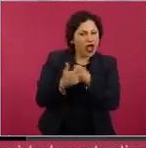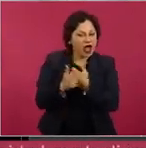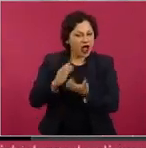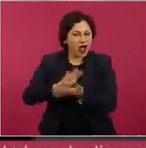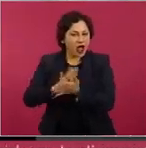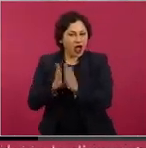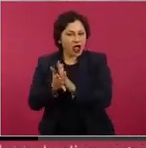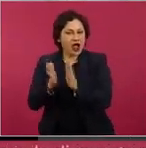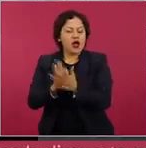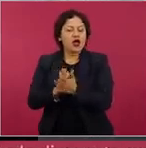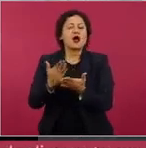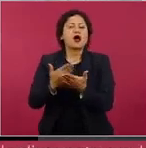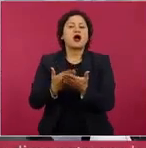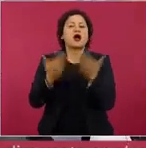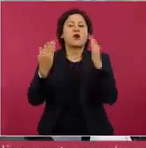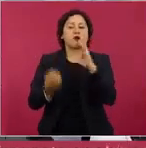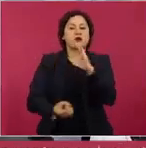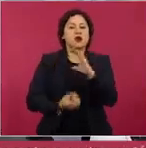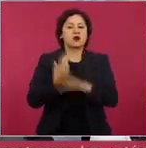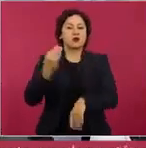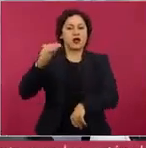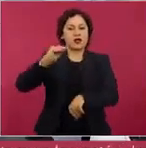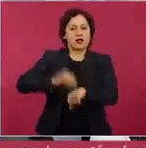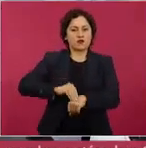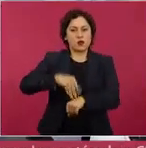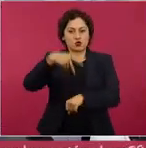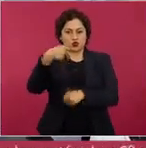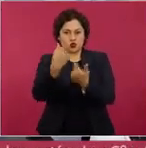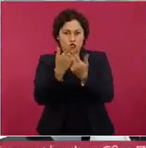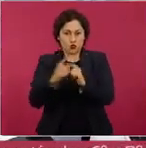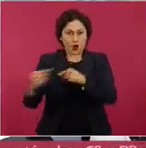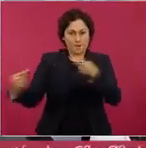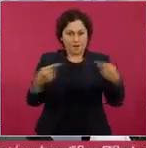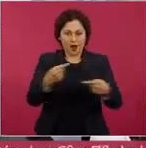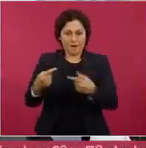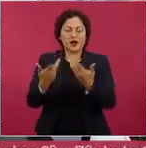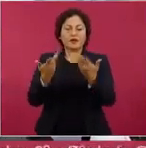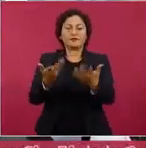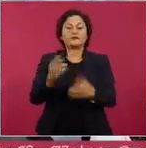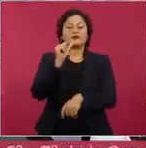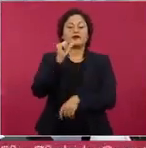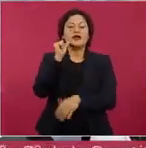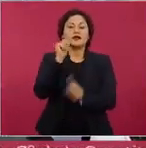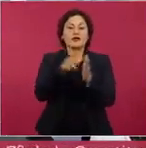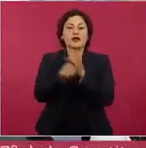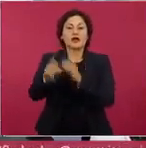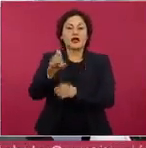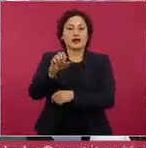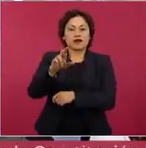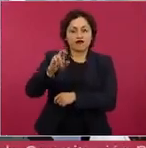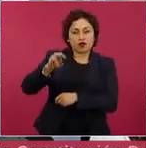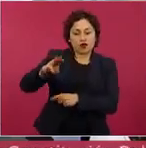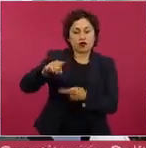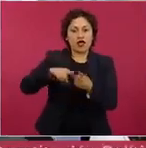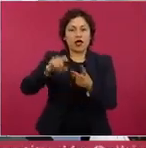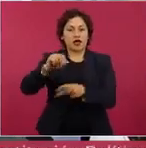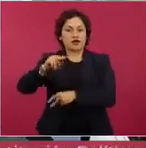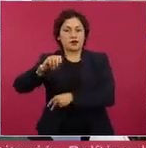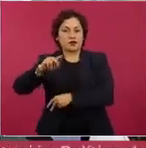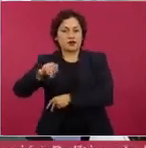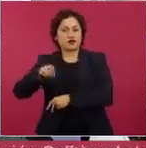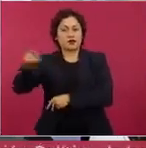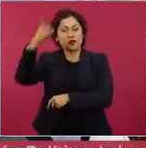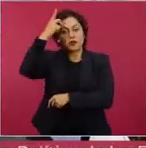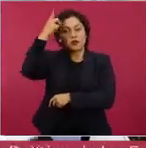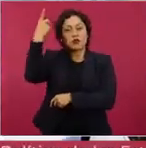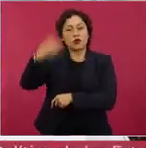sus opositores. Ayer el periódico Reforma y el portal Animal Político, cuyo dueño es Gerardo